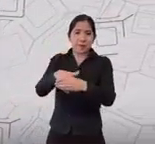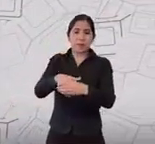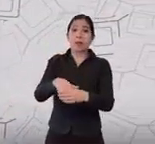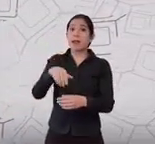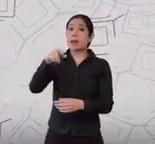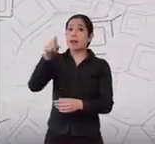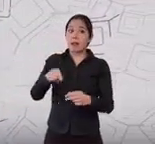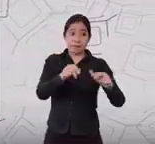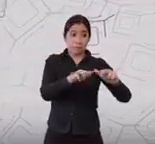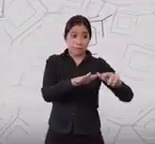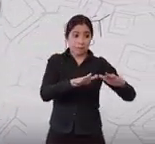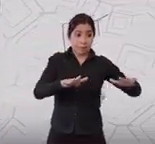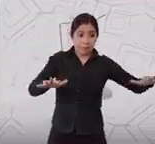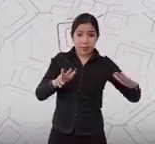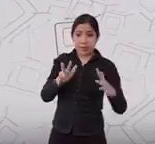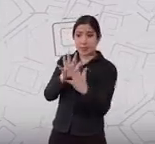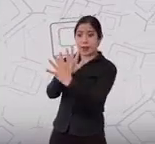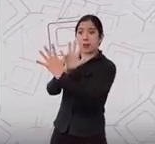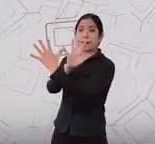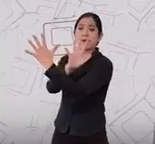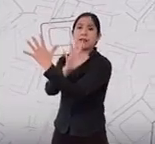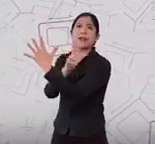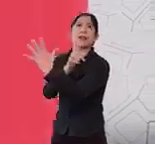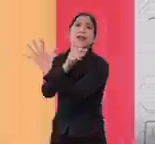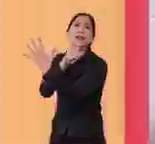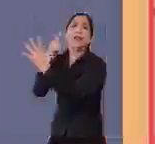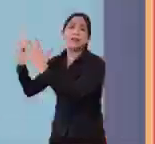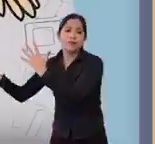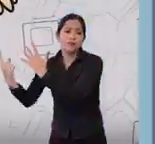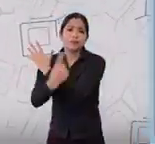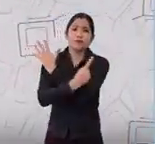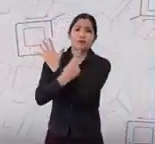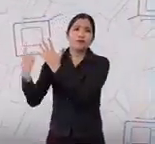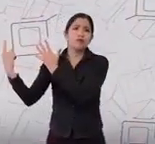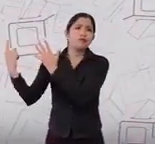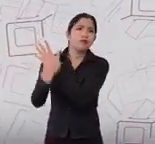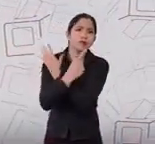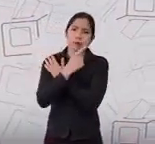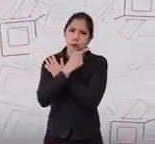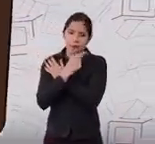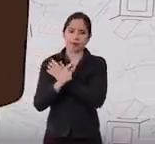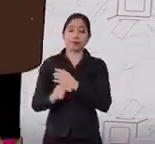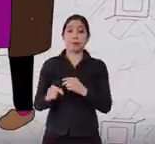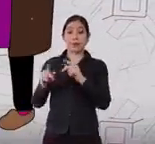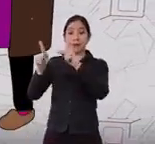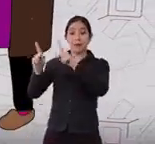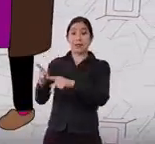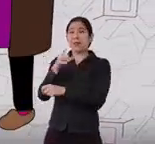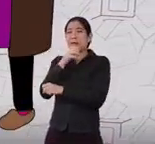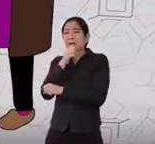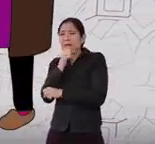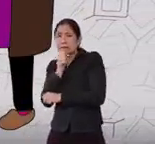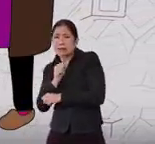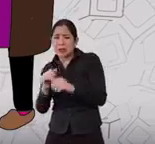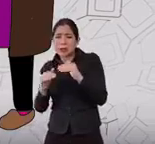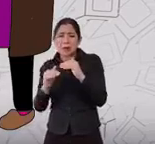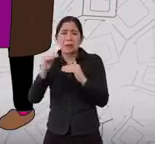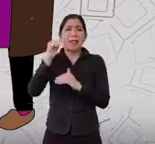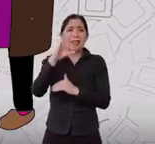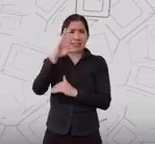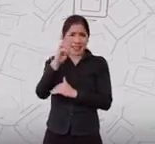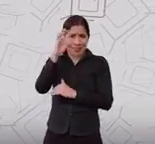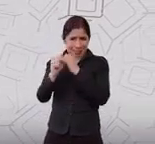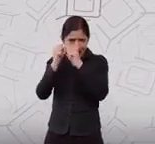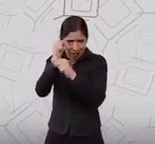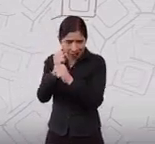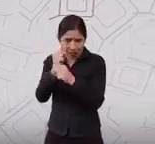dar preferencia a las siguientes personas: a las personas ancianas o mayores de 60 años, a